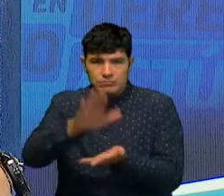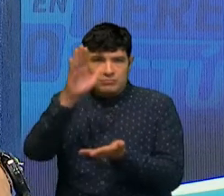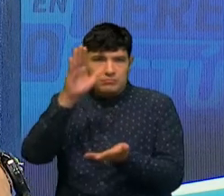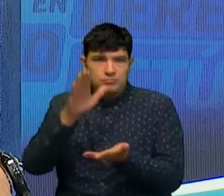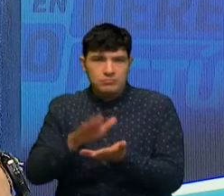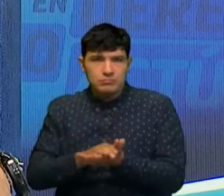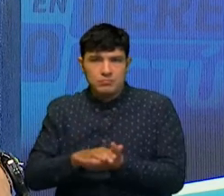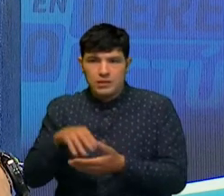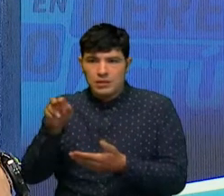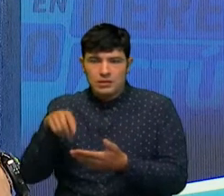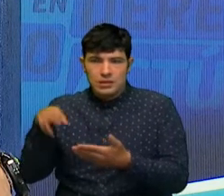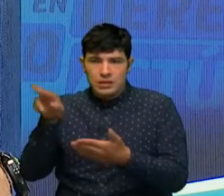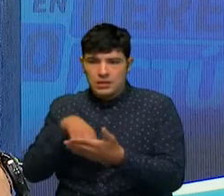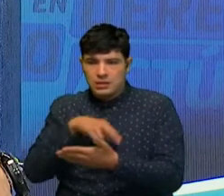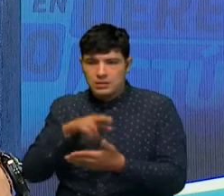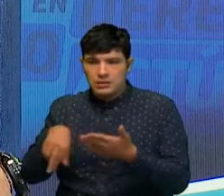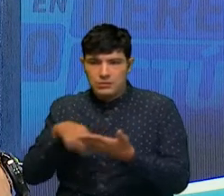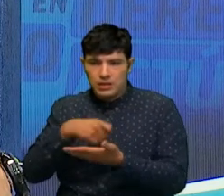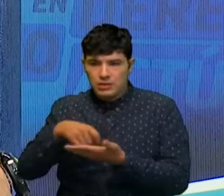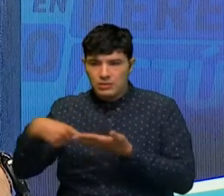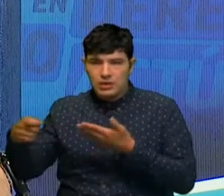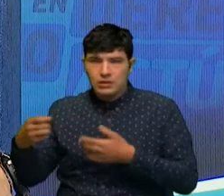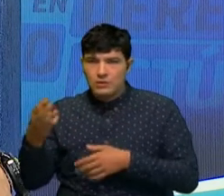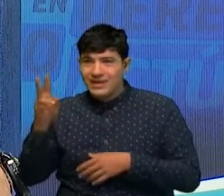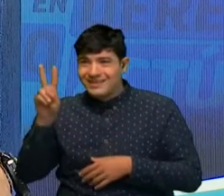nos echó, nos canceló el contrato